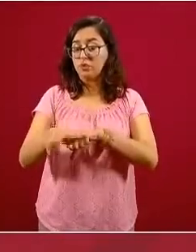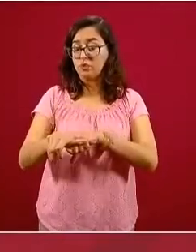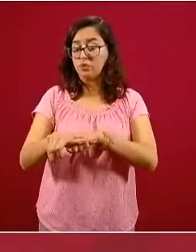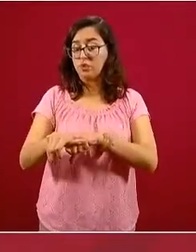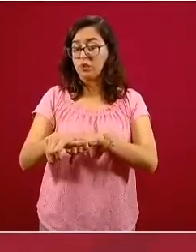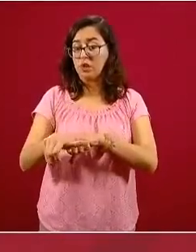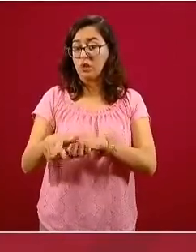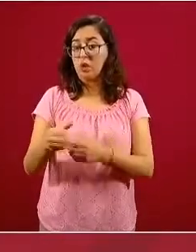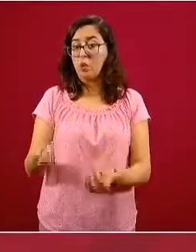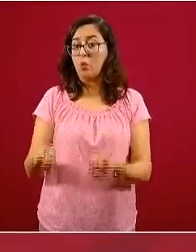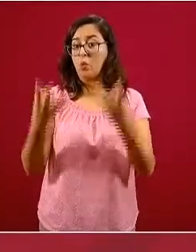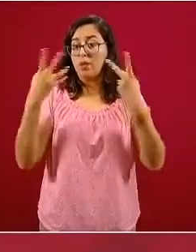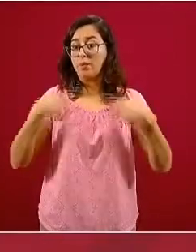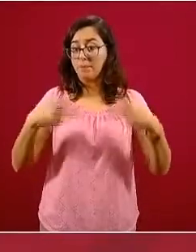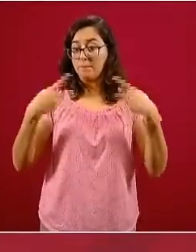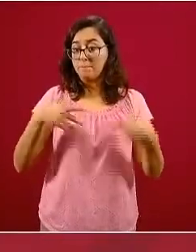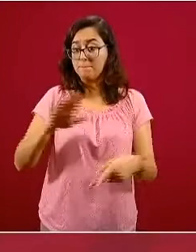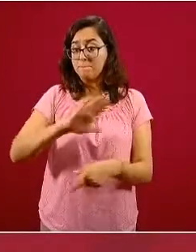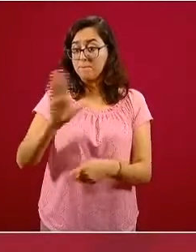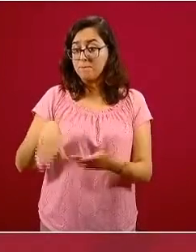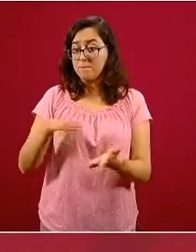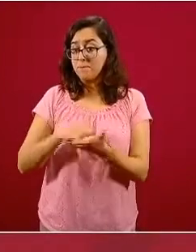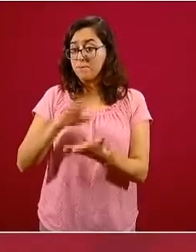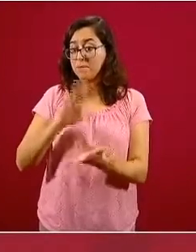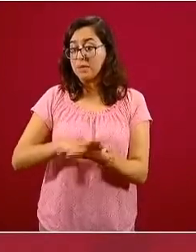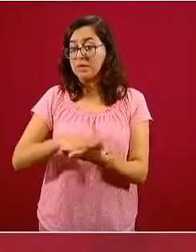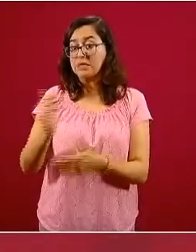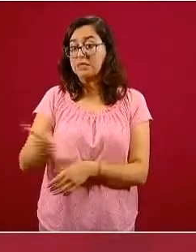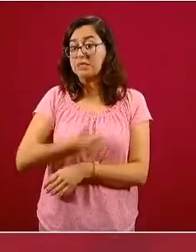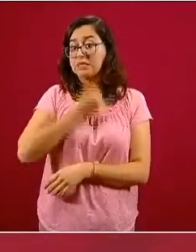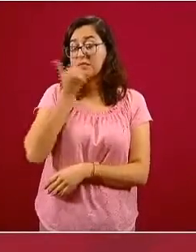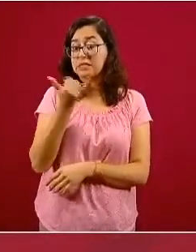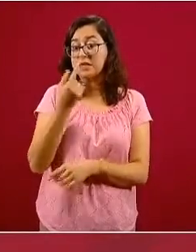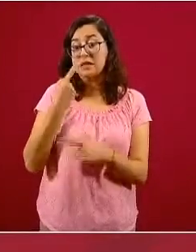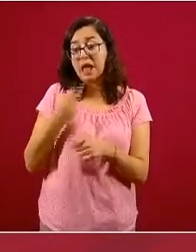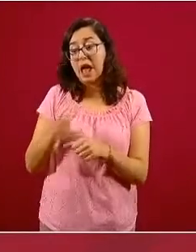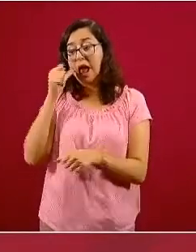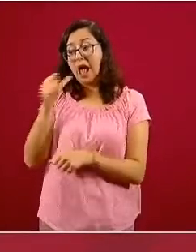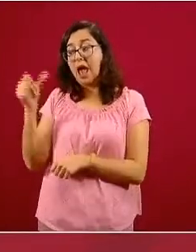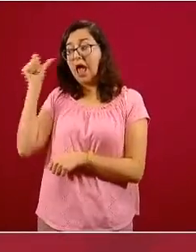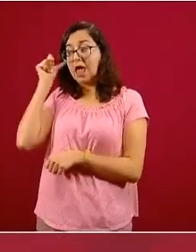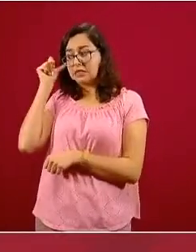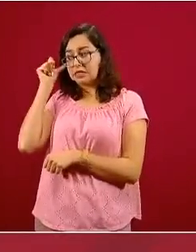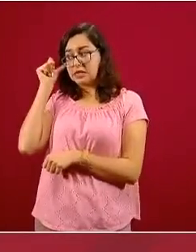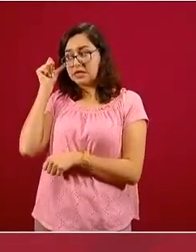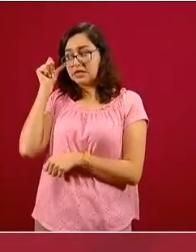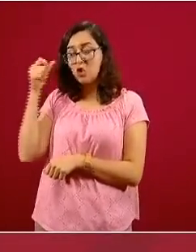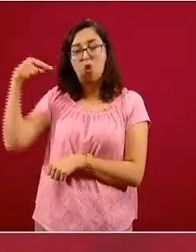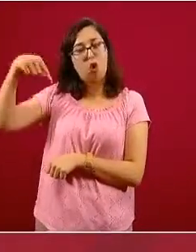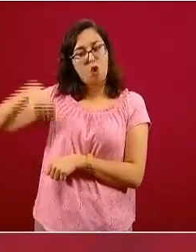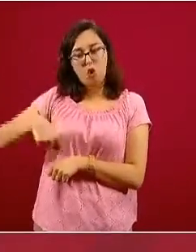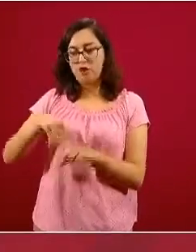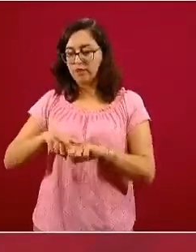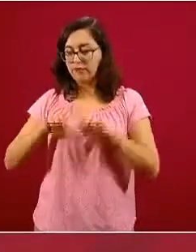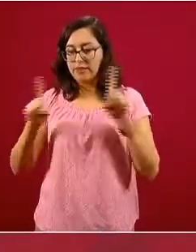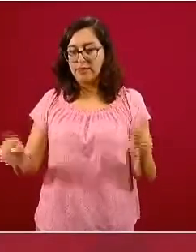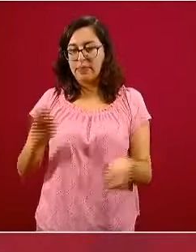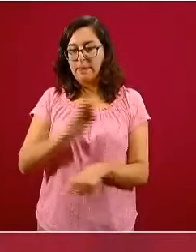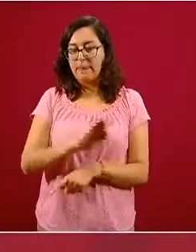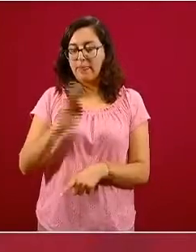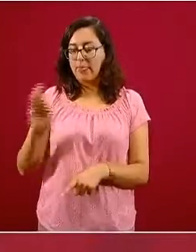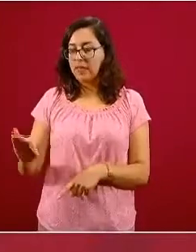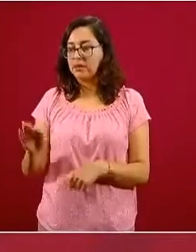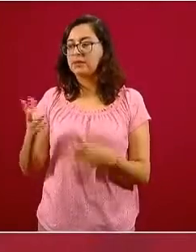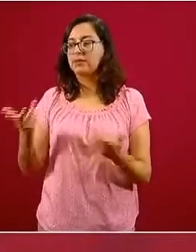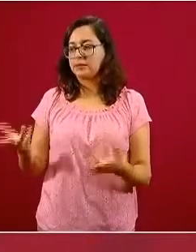el número de defunciones registradas. Estaba el dato de ayer, hoy es 27 de agosto y el doctor